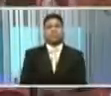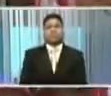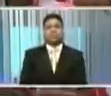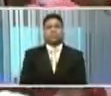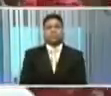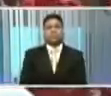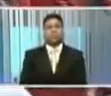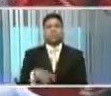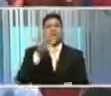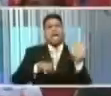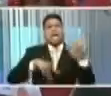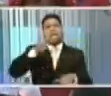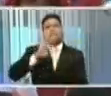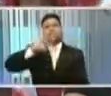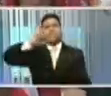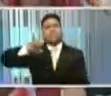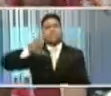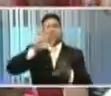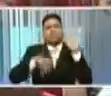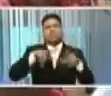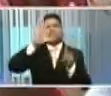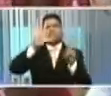15 y 16 de julio.